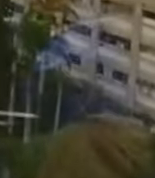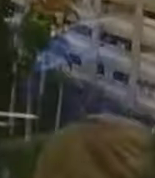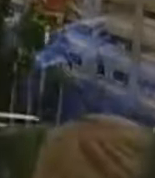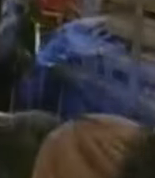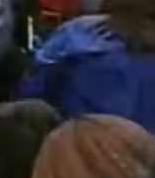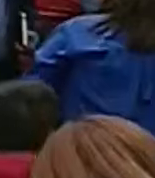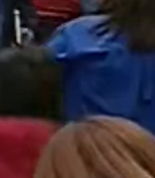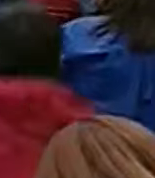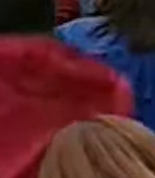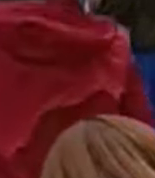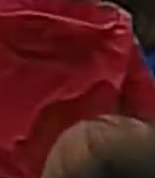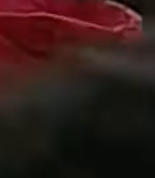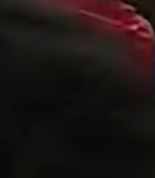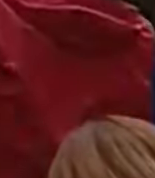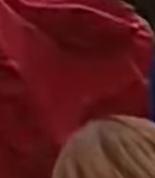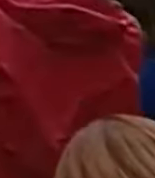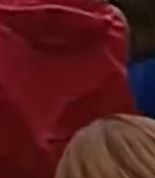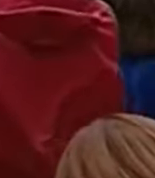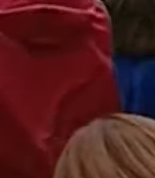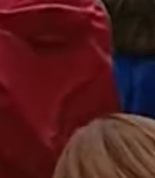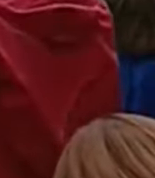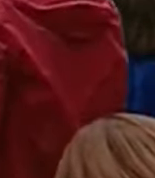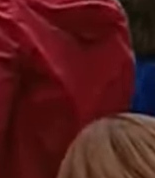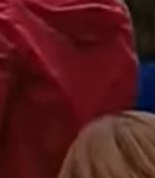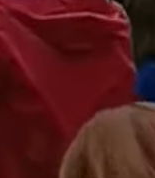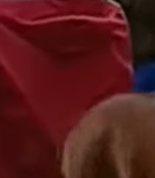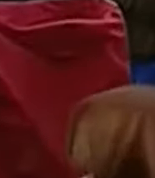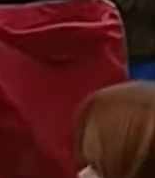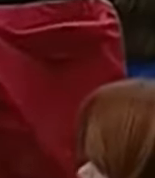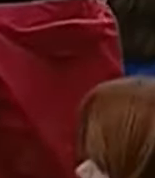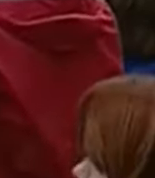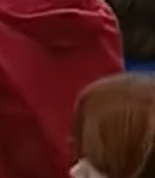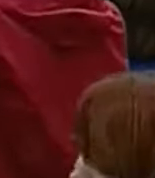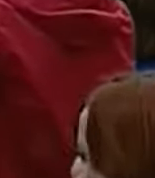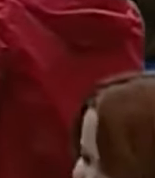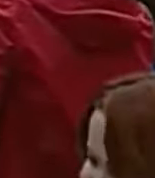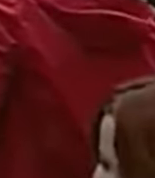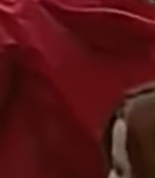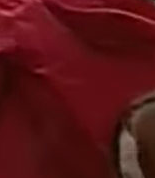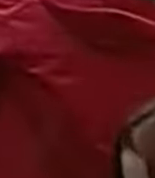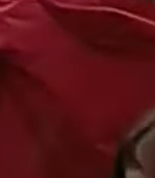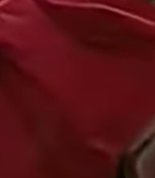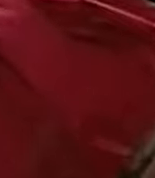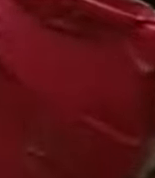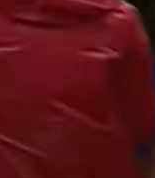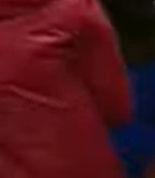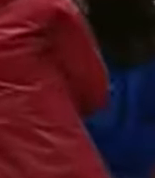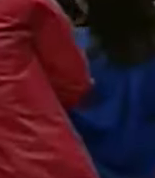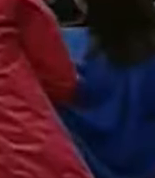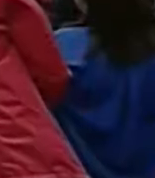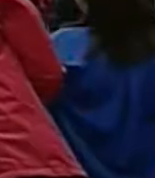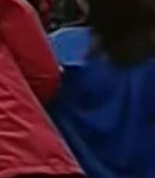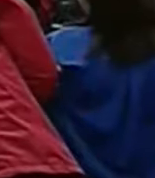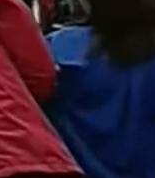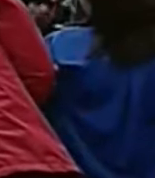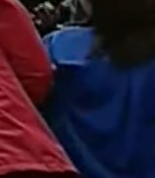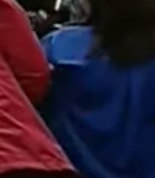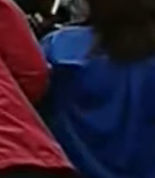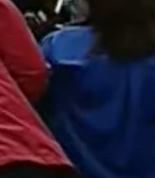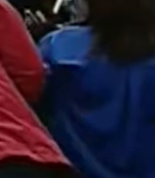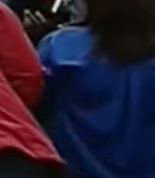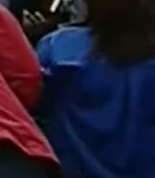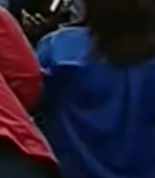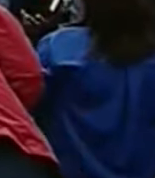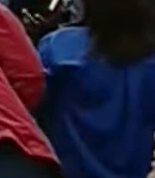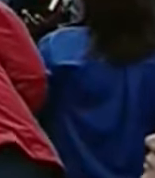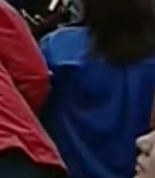hoy 2 de septiembre. Ha sido enfático, un reformateo profundo, es el tiempo histórico, es el momento de hacerlo, quiere